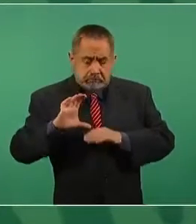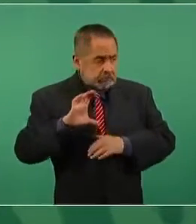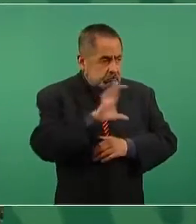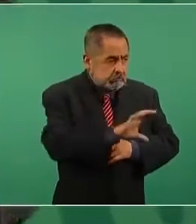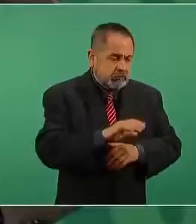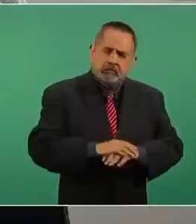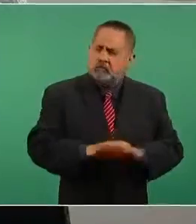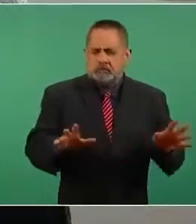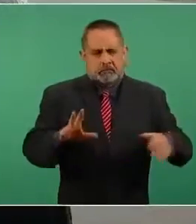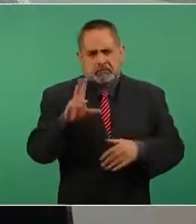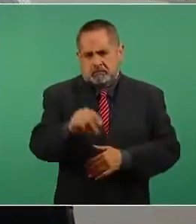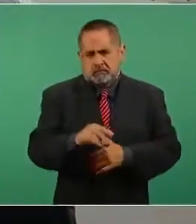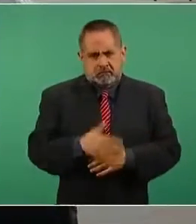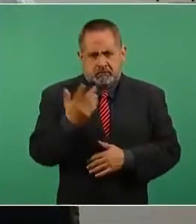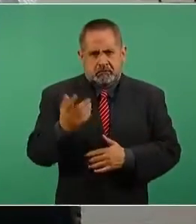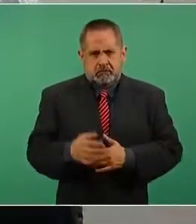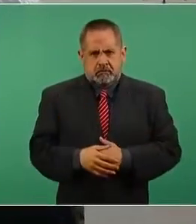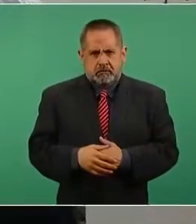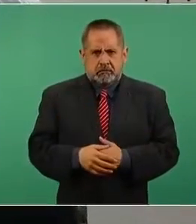¿Por qué te voy a dar